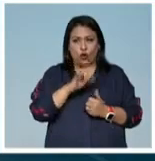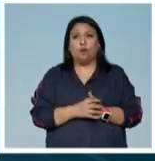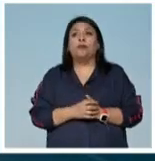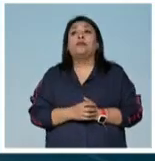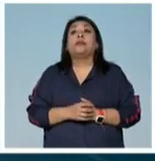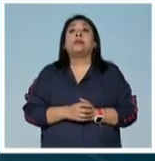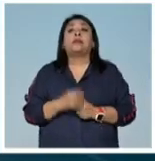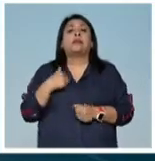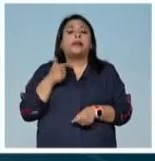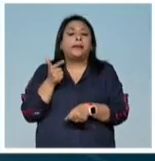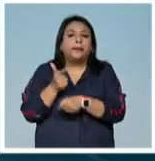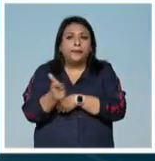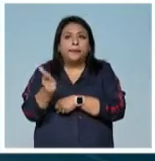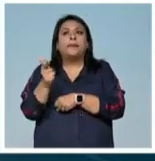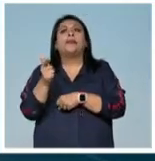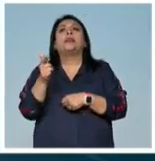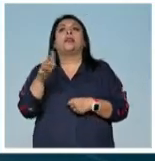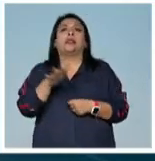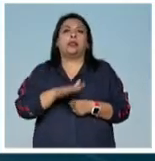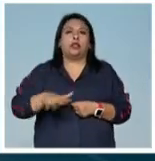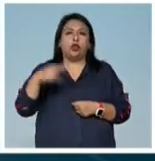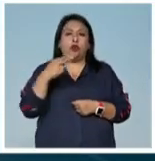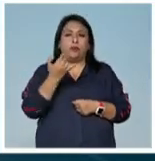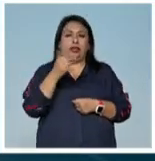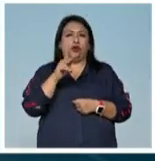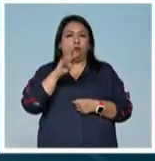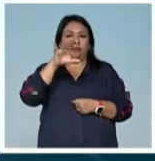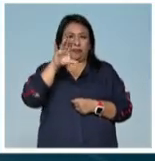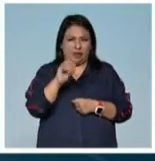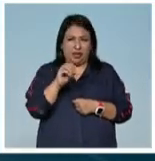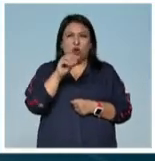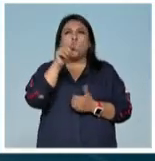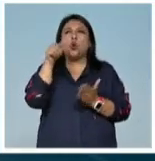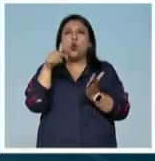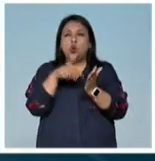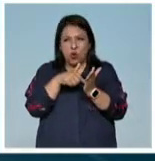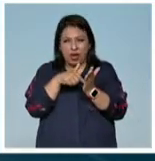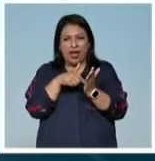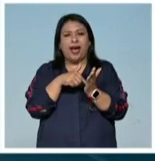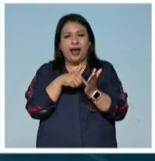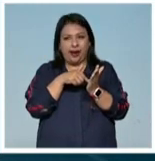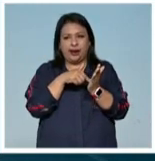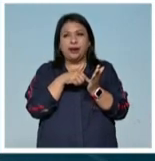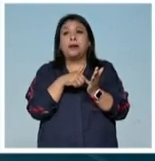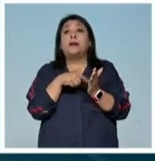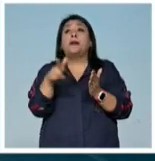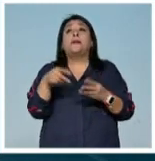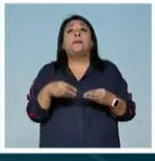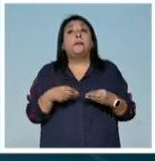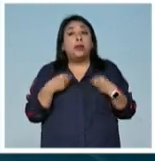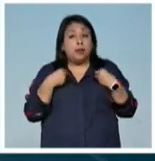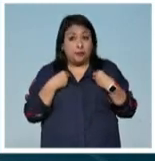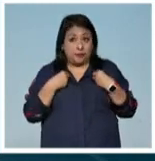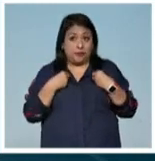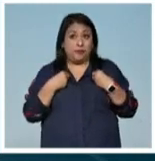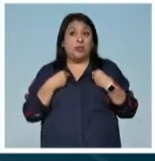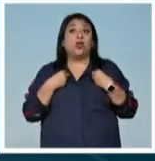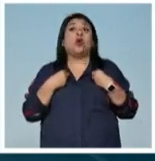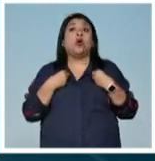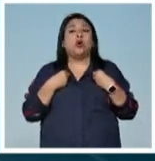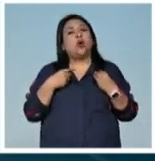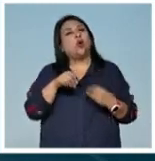Fue localizada en el barrio llamado Yopico, el lugar en el que vivió